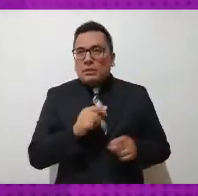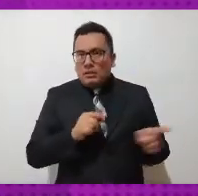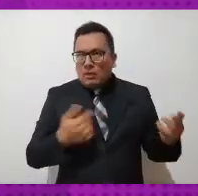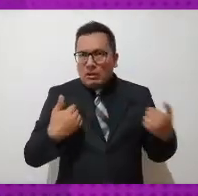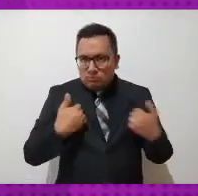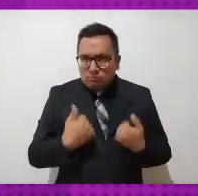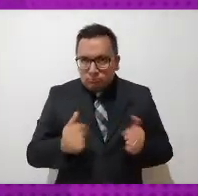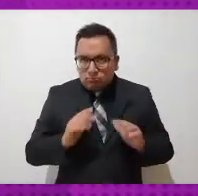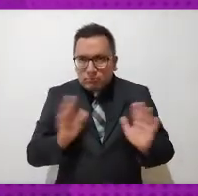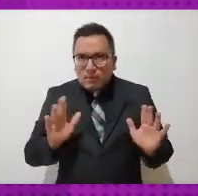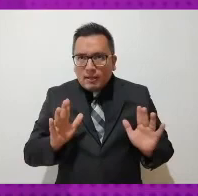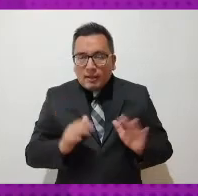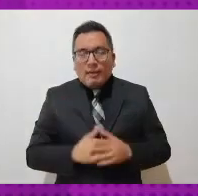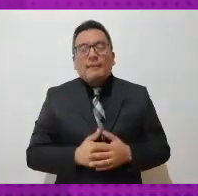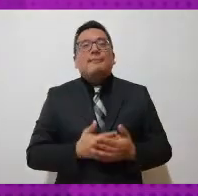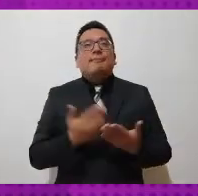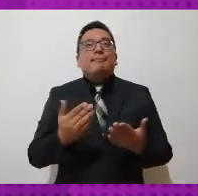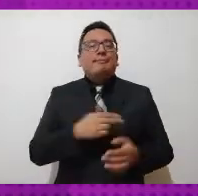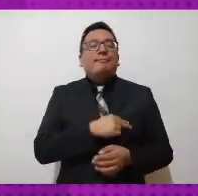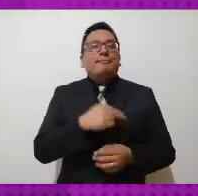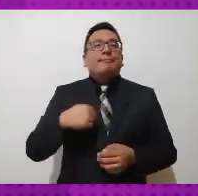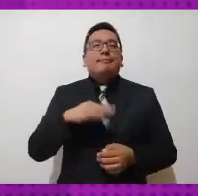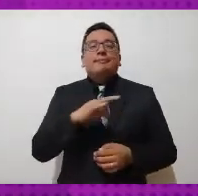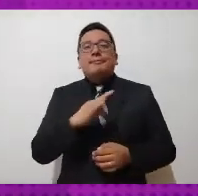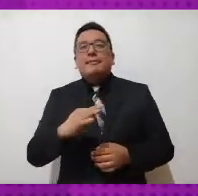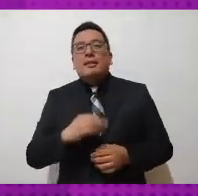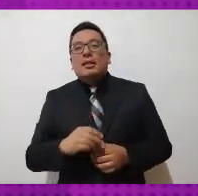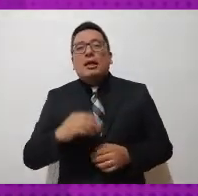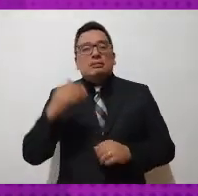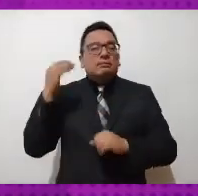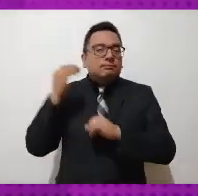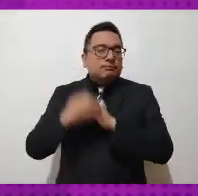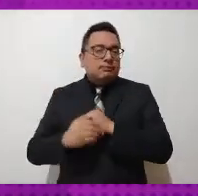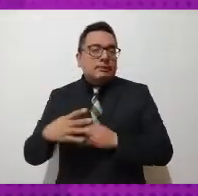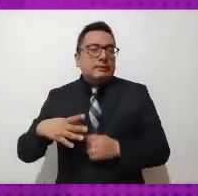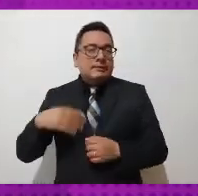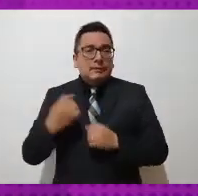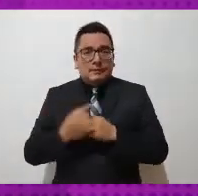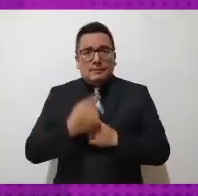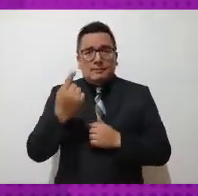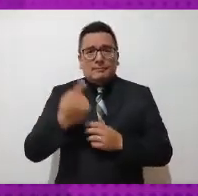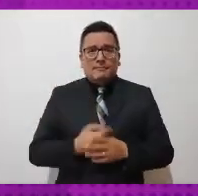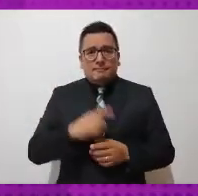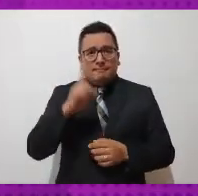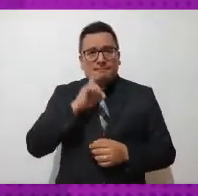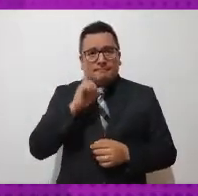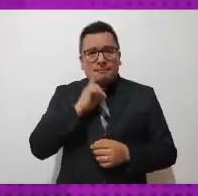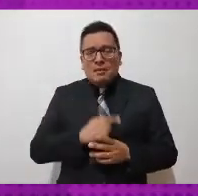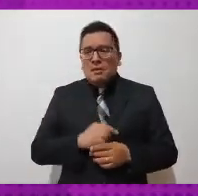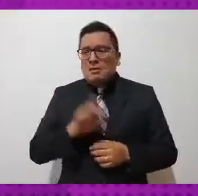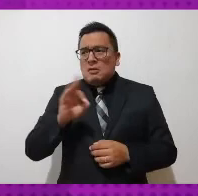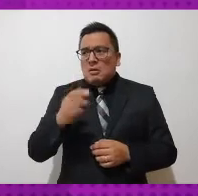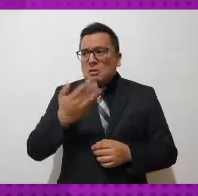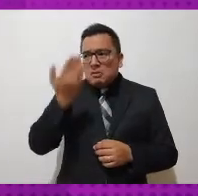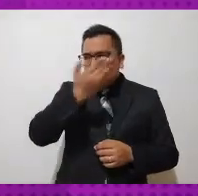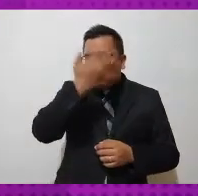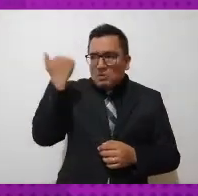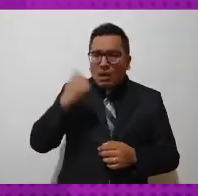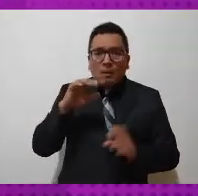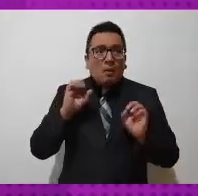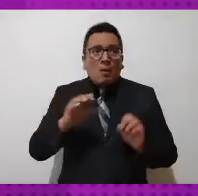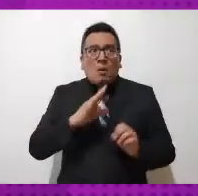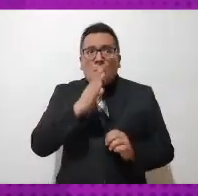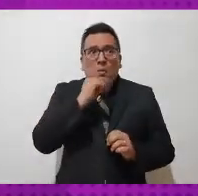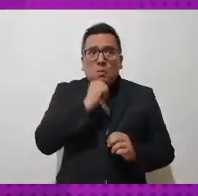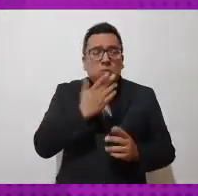violencia, entonces podremos combatir la violencia política en razón de género, porque muchas mujeres no tienen acceso pleno a